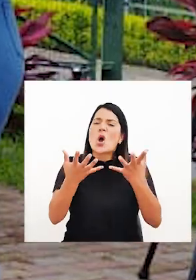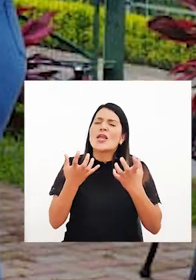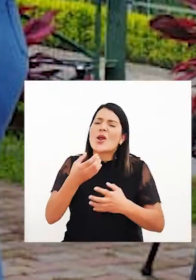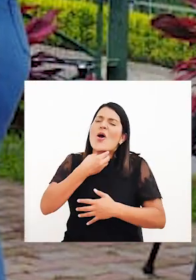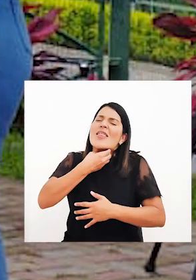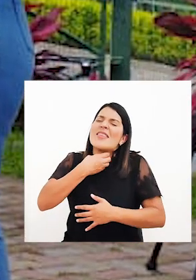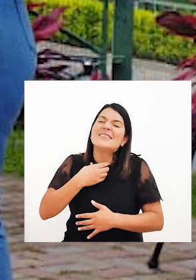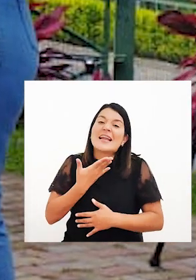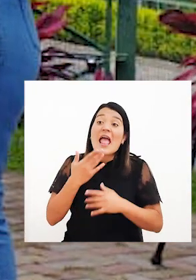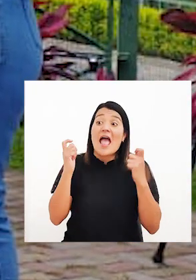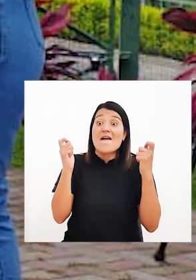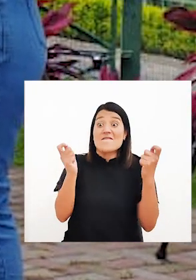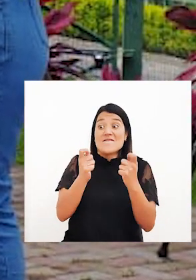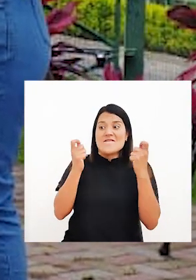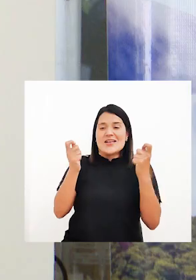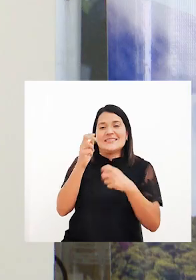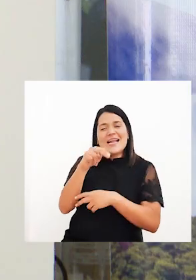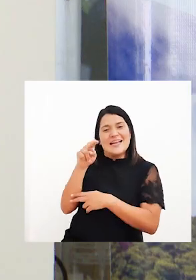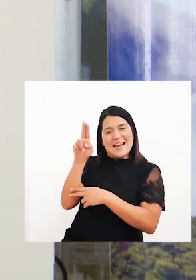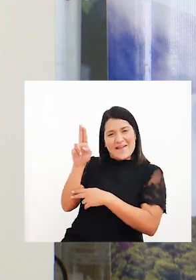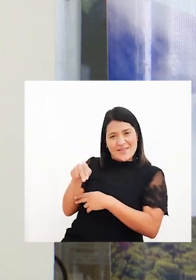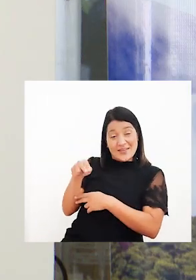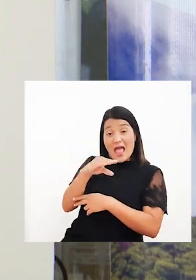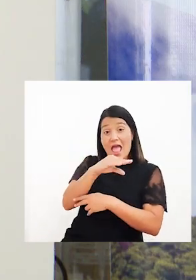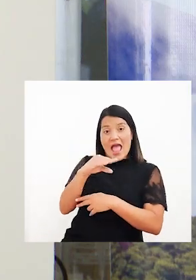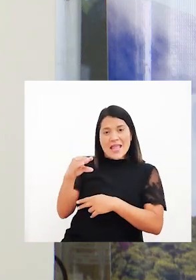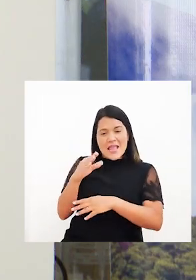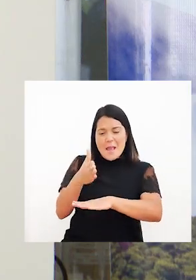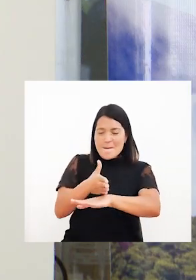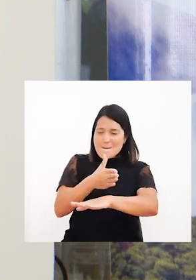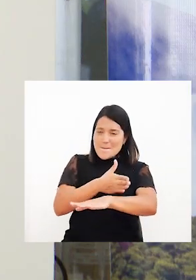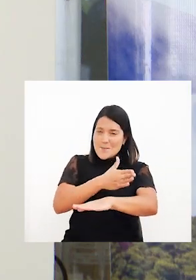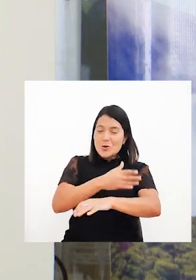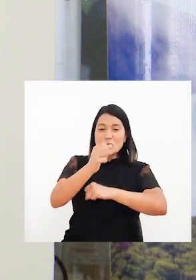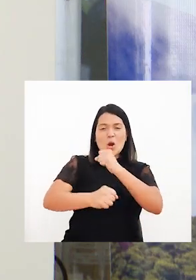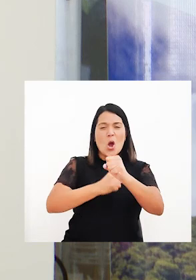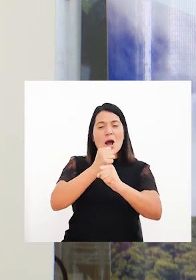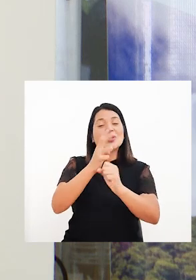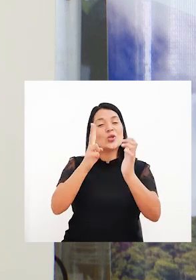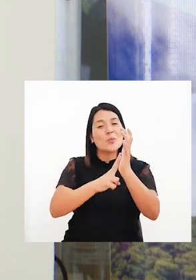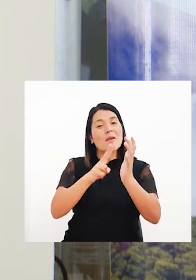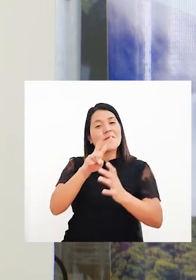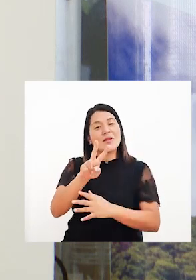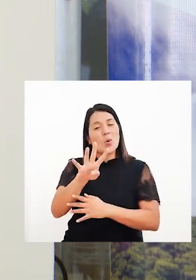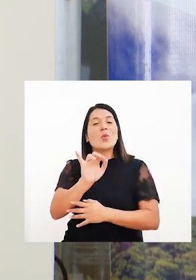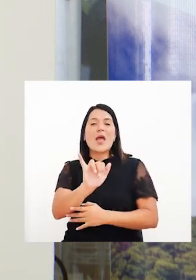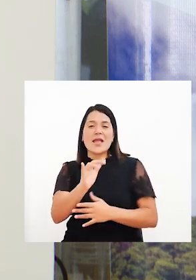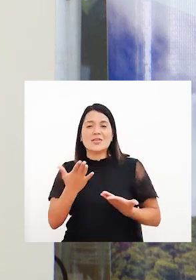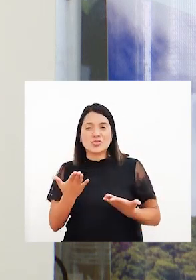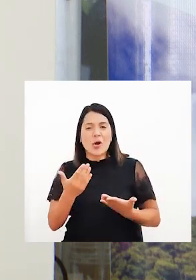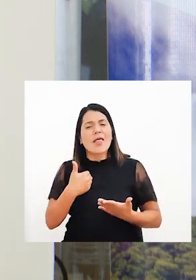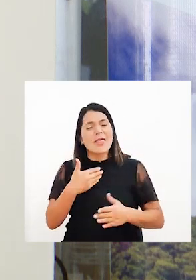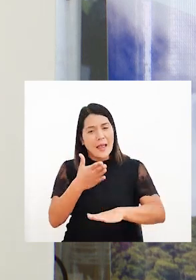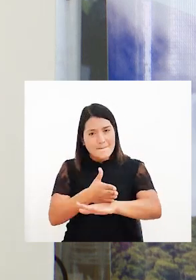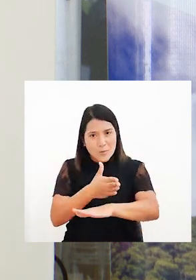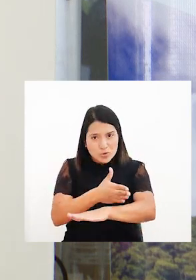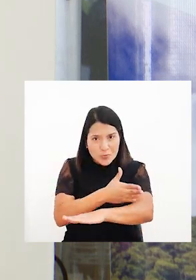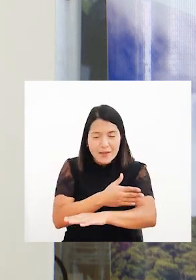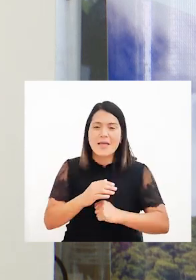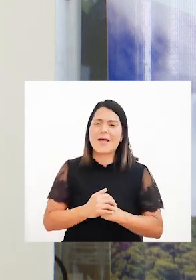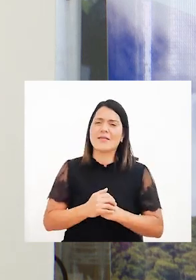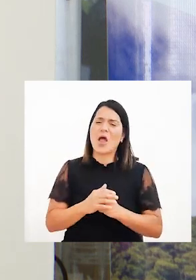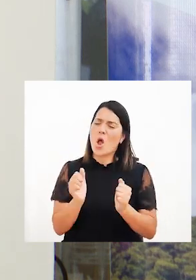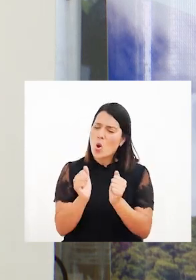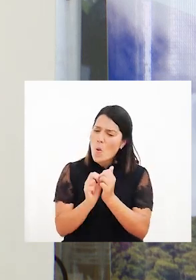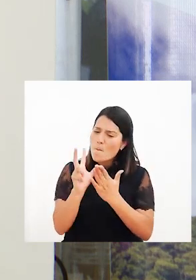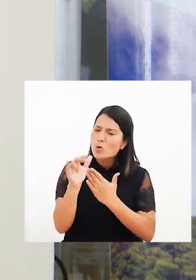Desearles que estas fiestas navideñas y este próspero 2024 sea eso, de prosperidad,